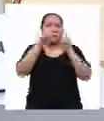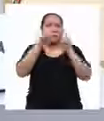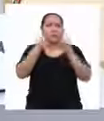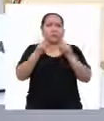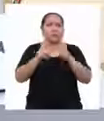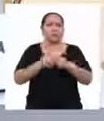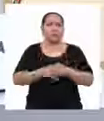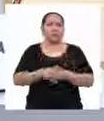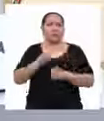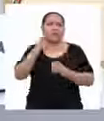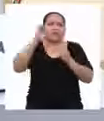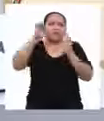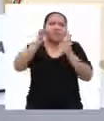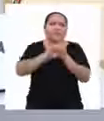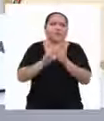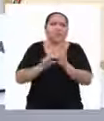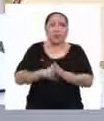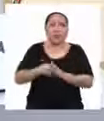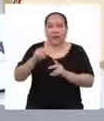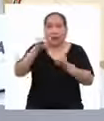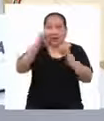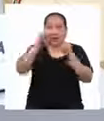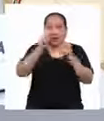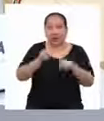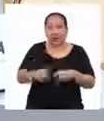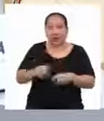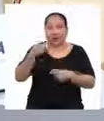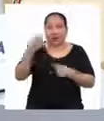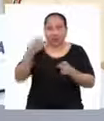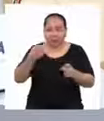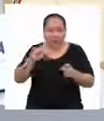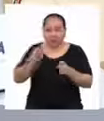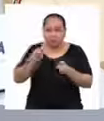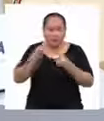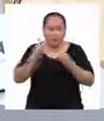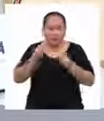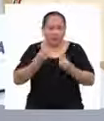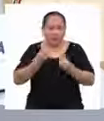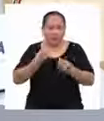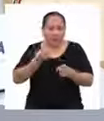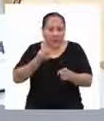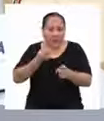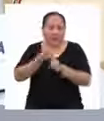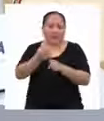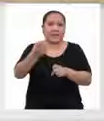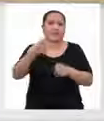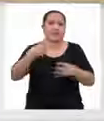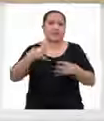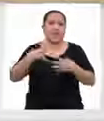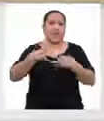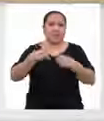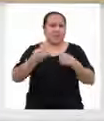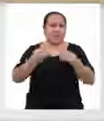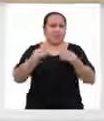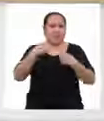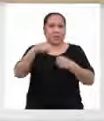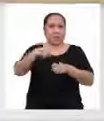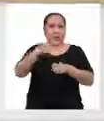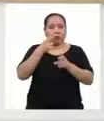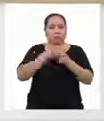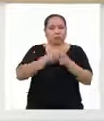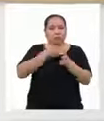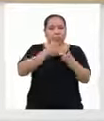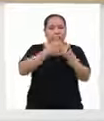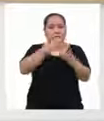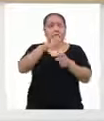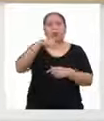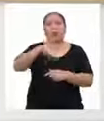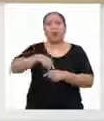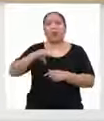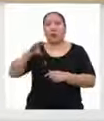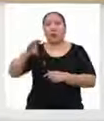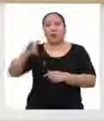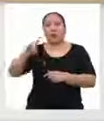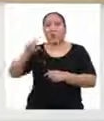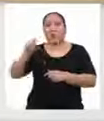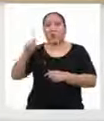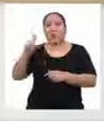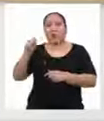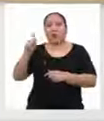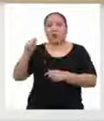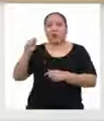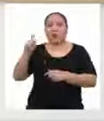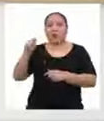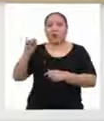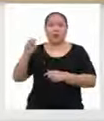Por ejemplo, la pregunta acerca del impacto en la salud que tiene el tráfico. Al ser una variable cualitativa,